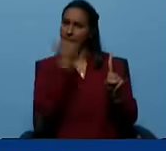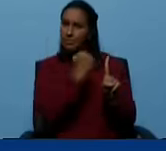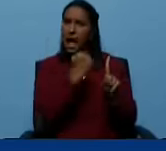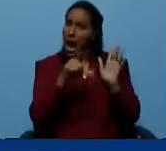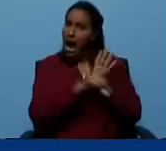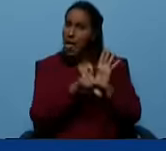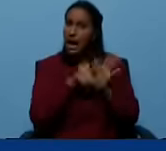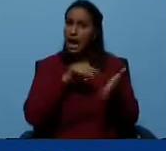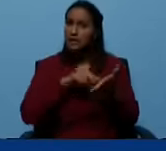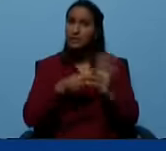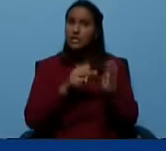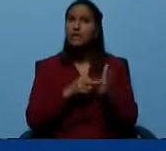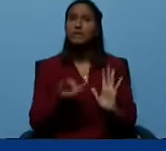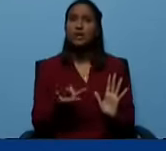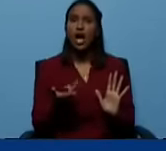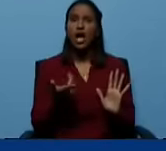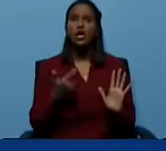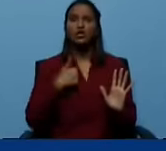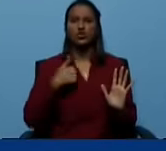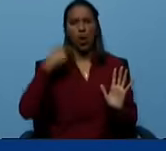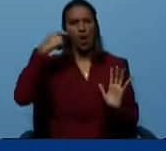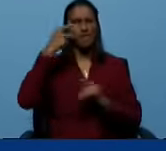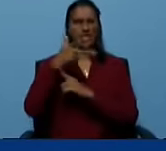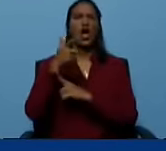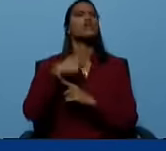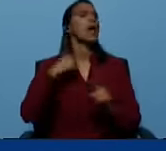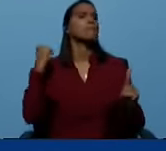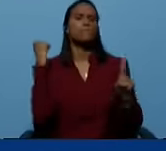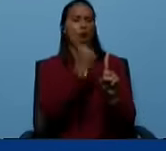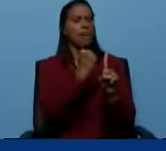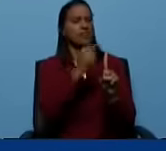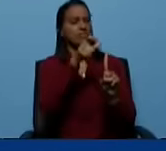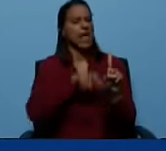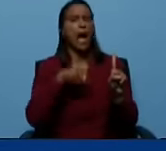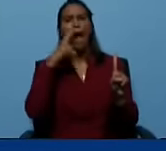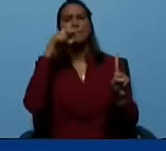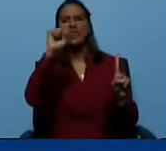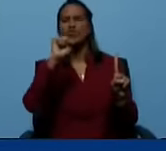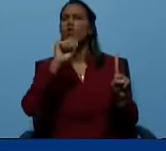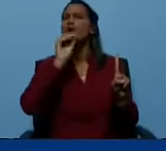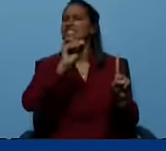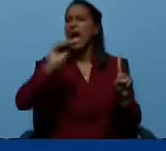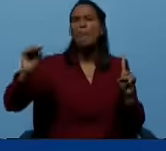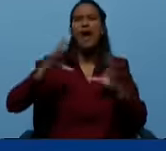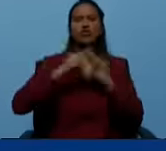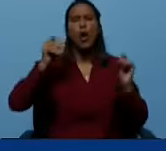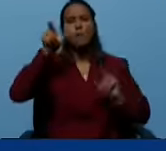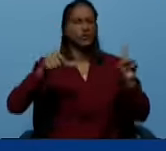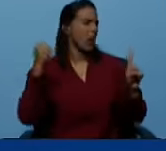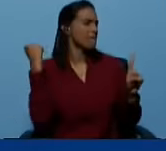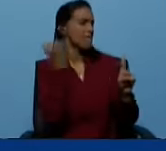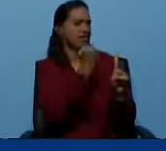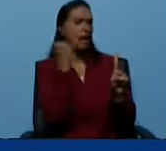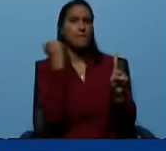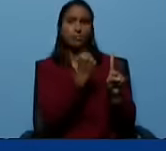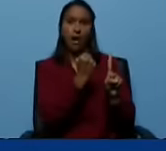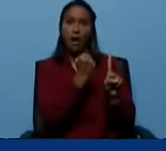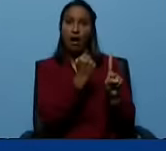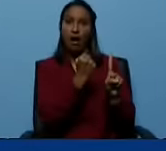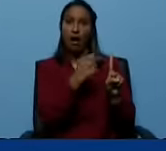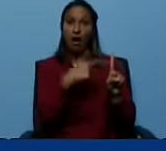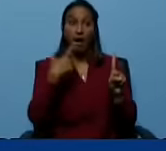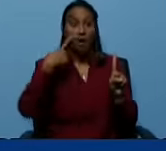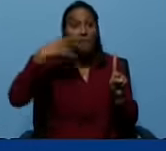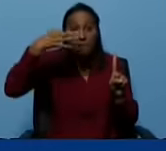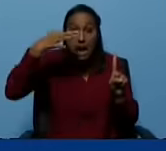Dando la cara en un video, te voy a matar, Maduro, voy por ti. Llamo a todo el mundo a matar a Maduro, te voy a matar. ¿Está convicto?